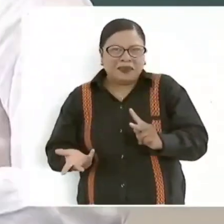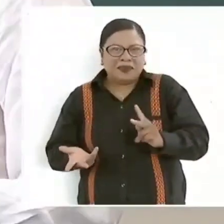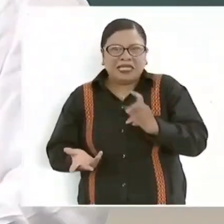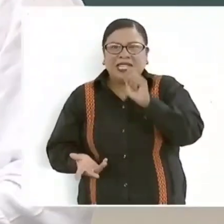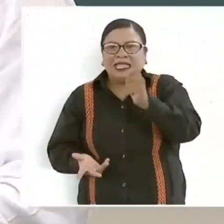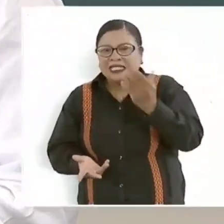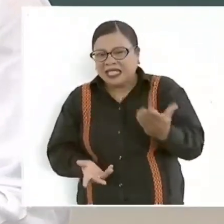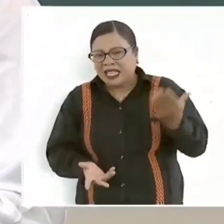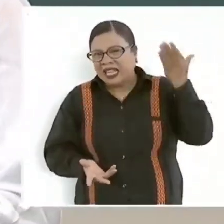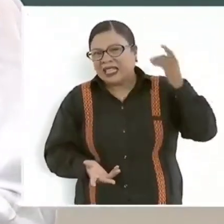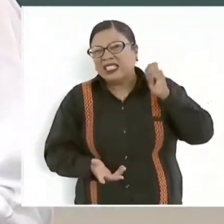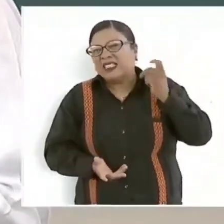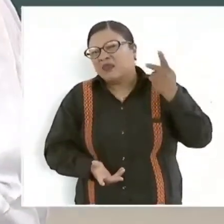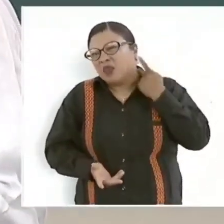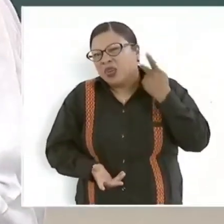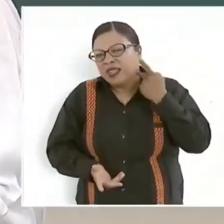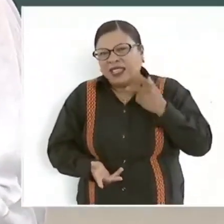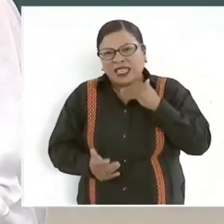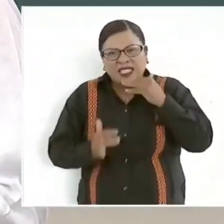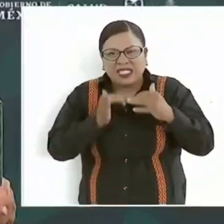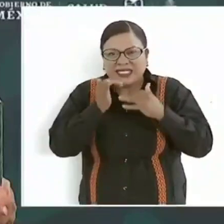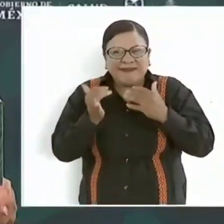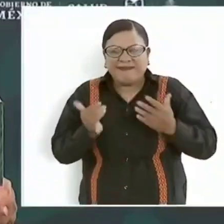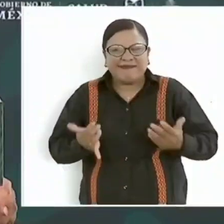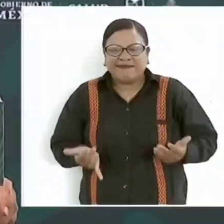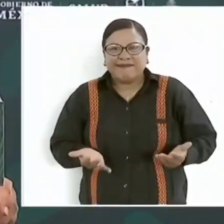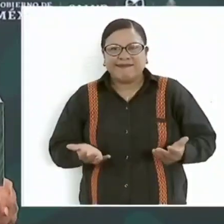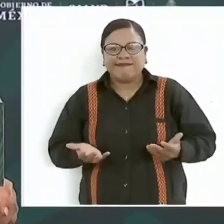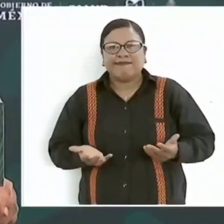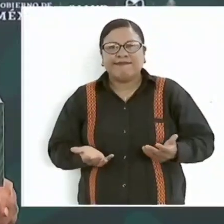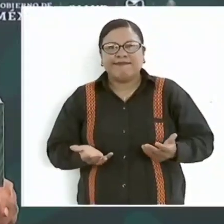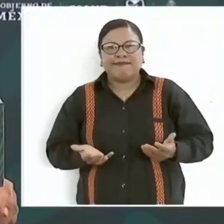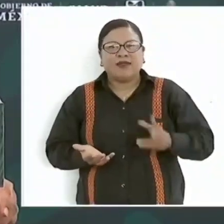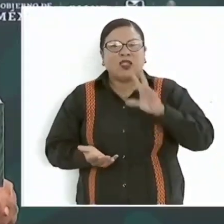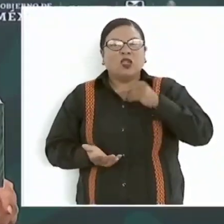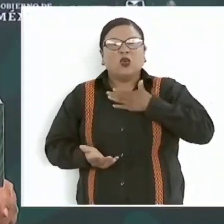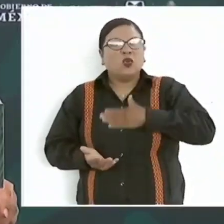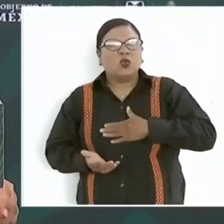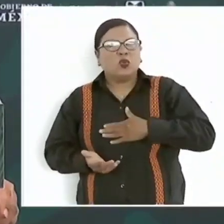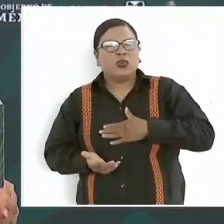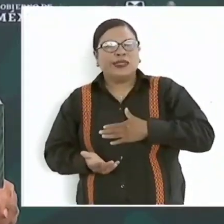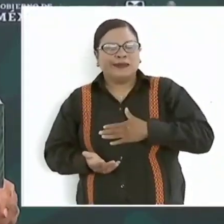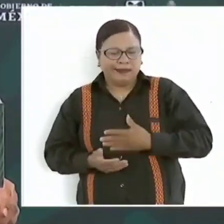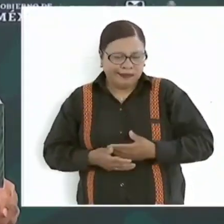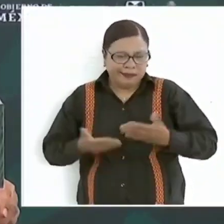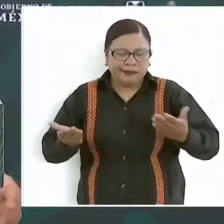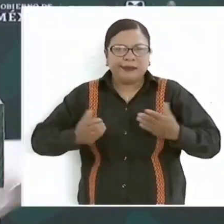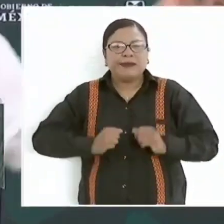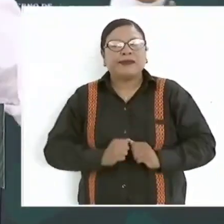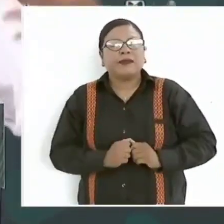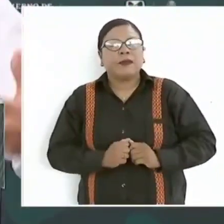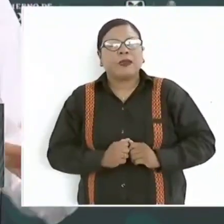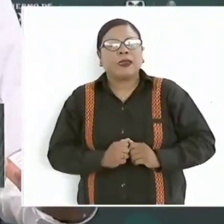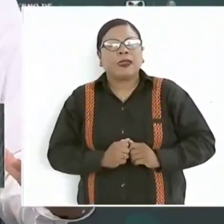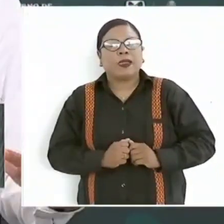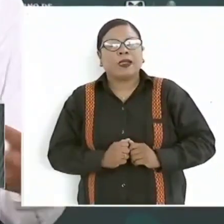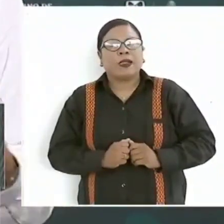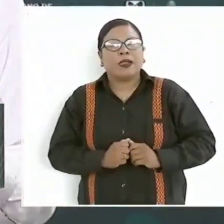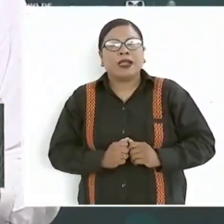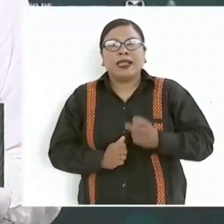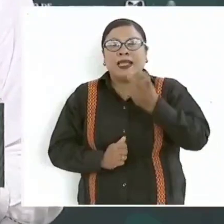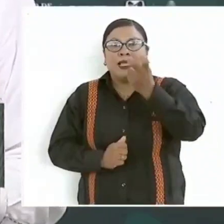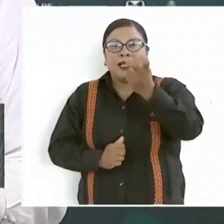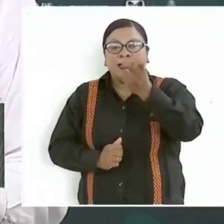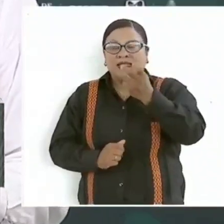política absurda, irracional, injusta. Bueno, y es nuestro